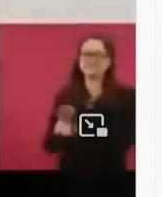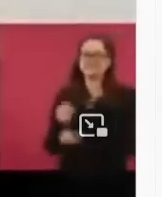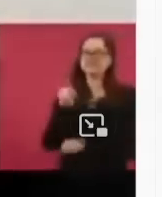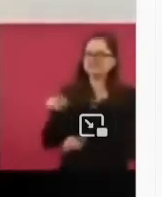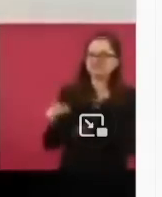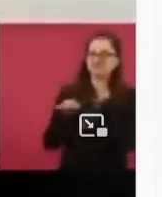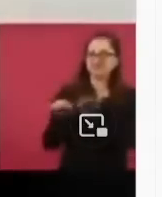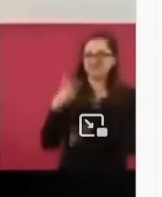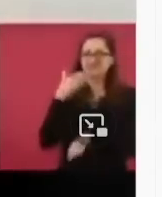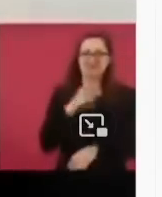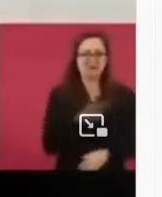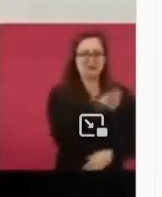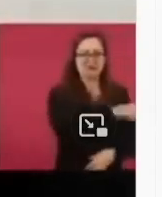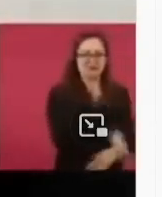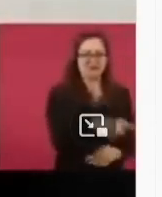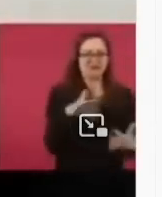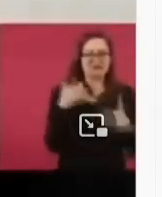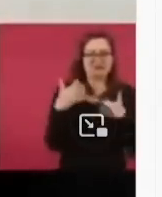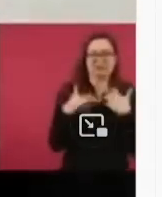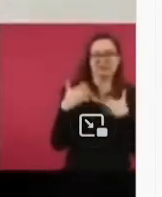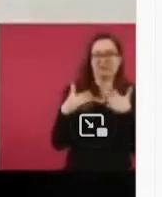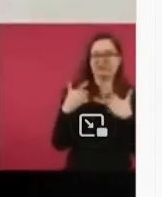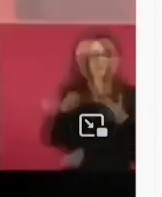y pues